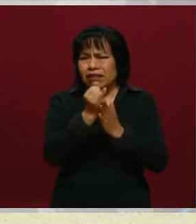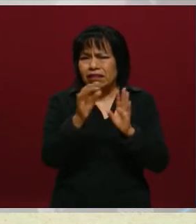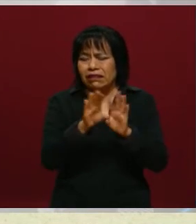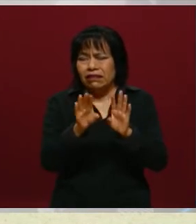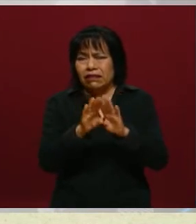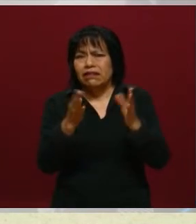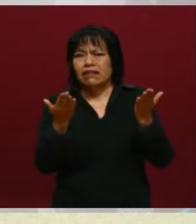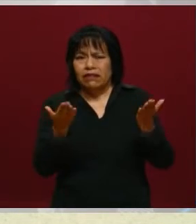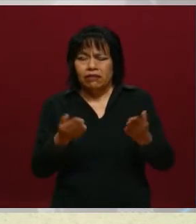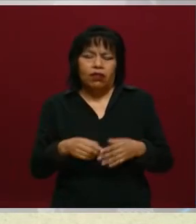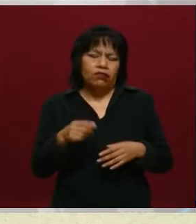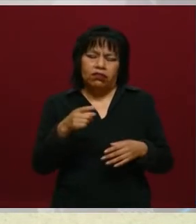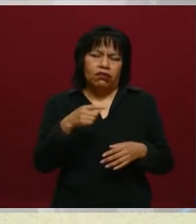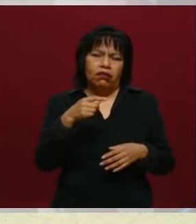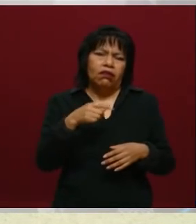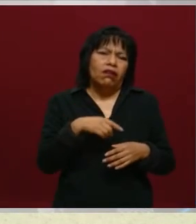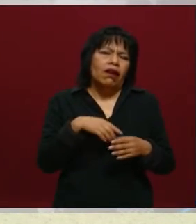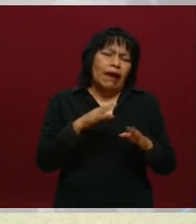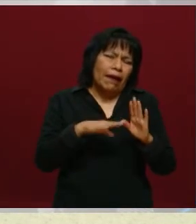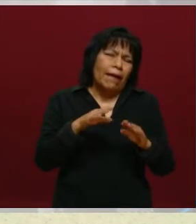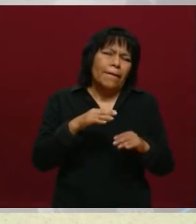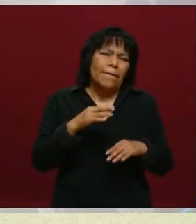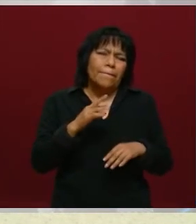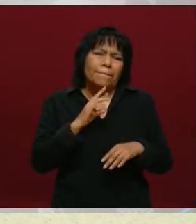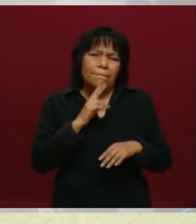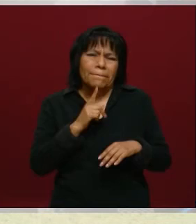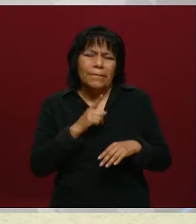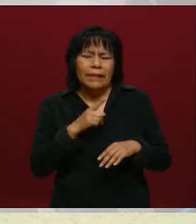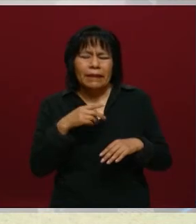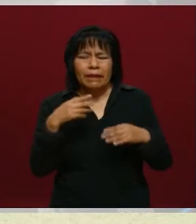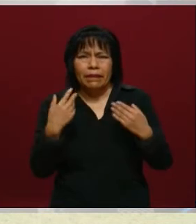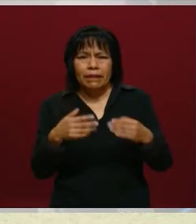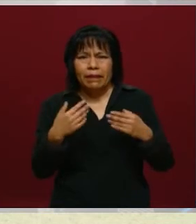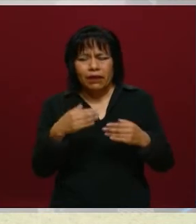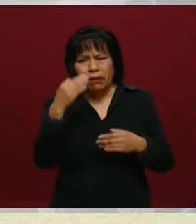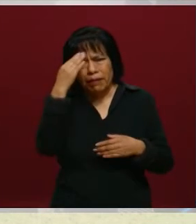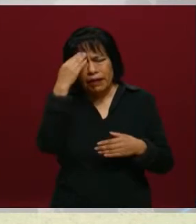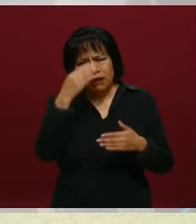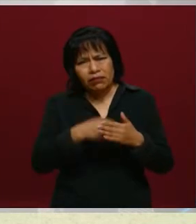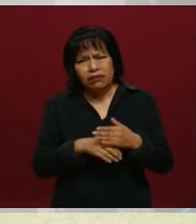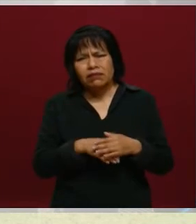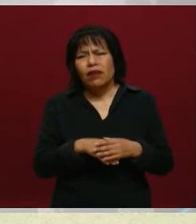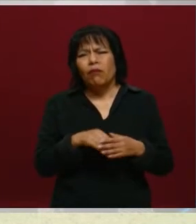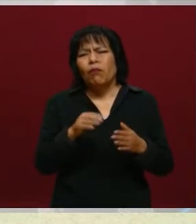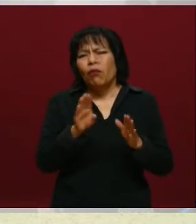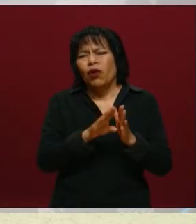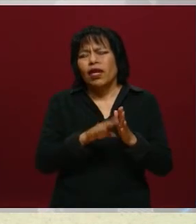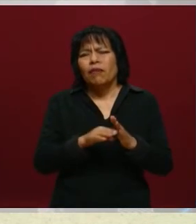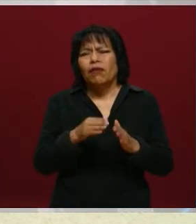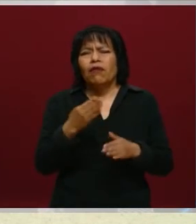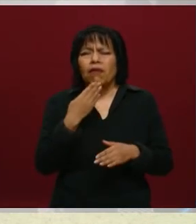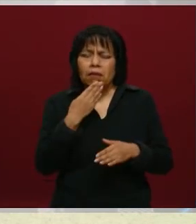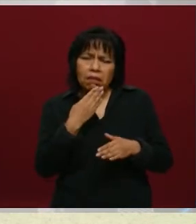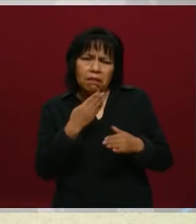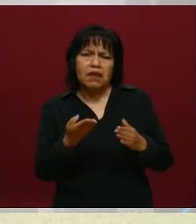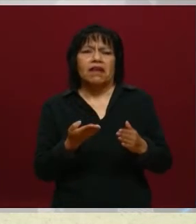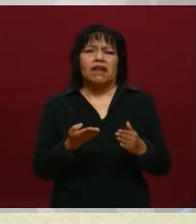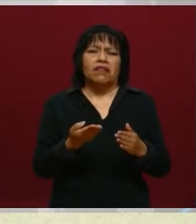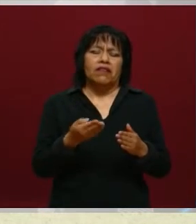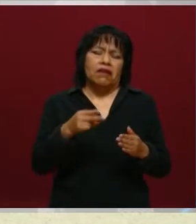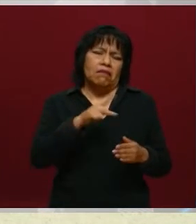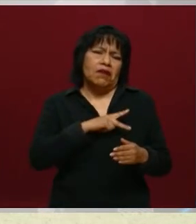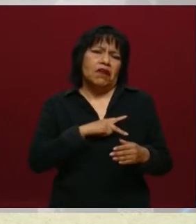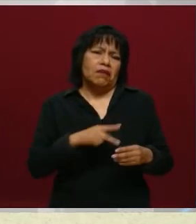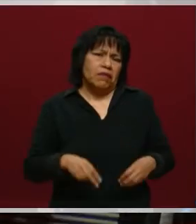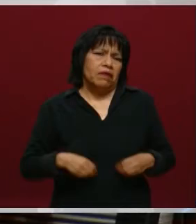no siempre el dilema no el cuestionamiento cuál es el mayor bioético para mi vida o